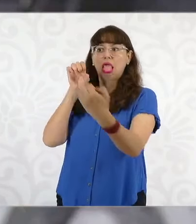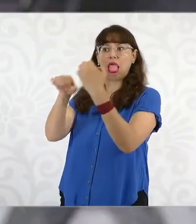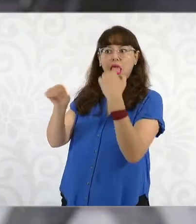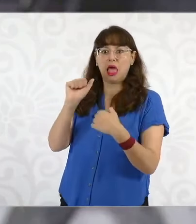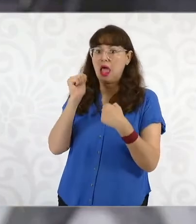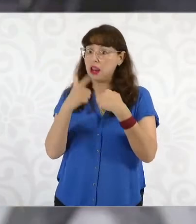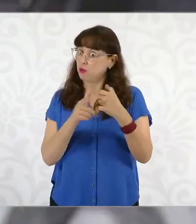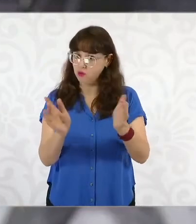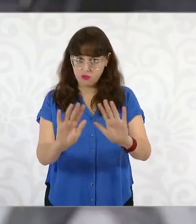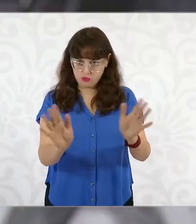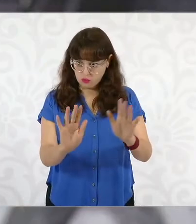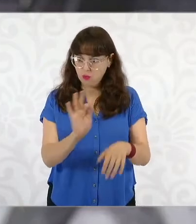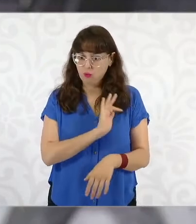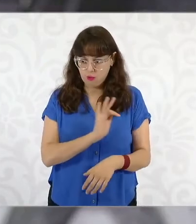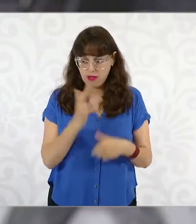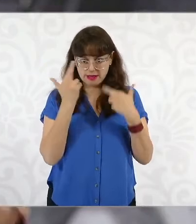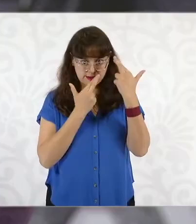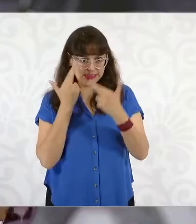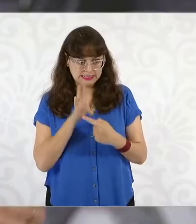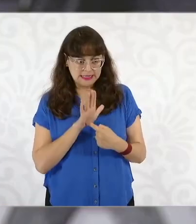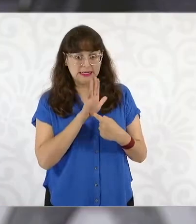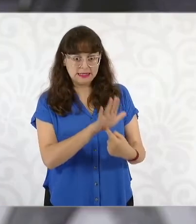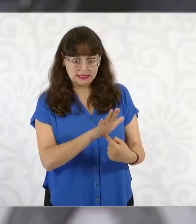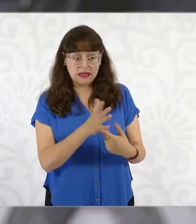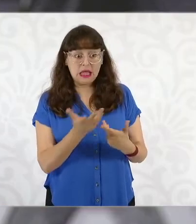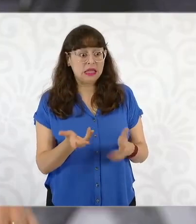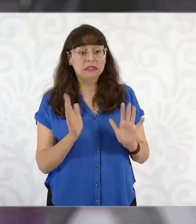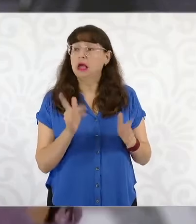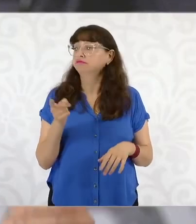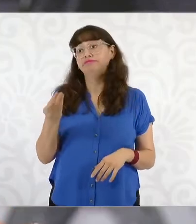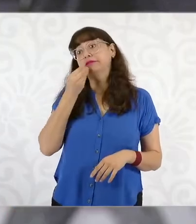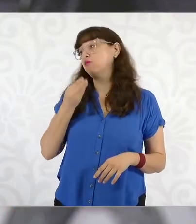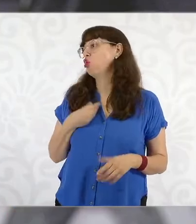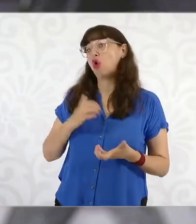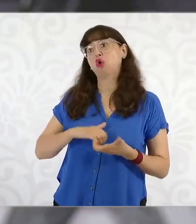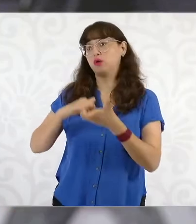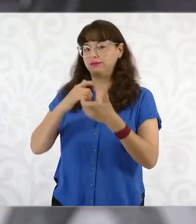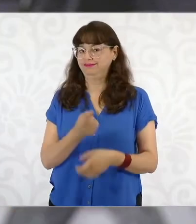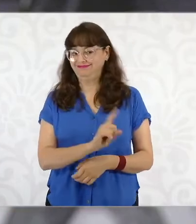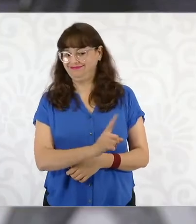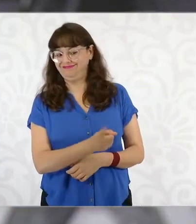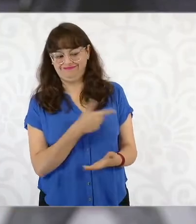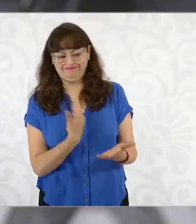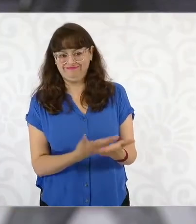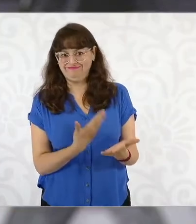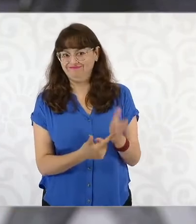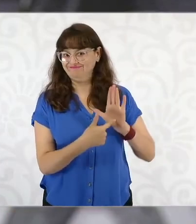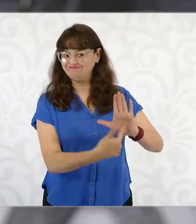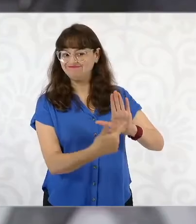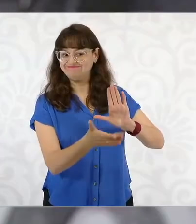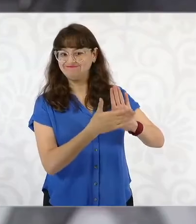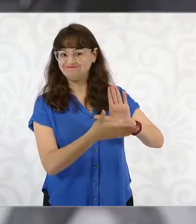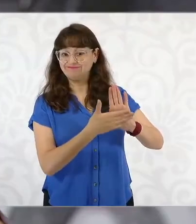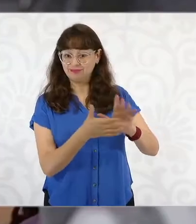cambiaron muchos de las infracciones en donde participa una grúa y bajaron mucho las multas también, porque se convertía en